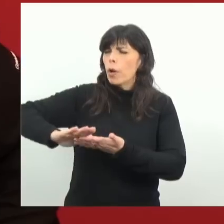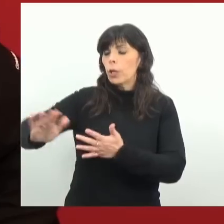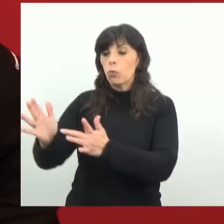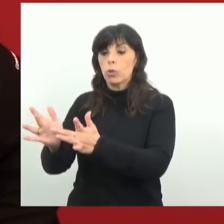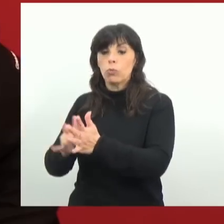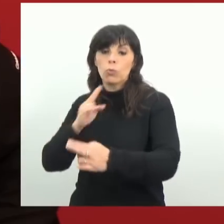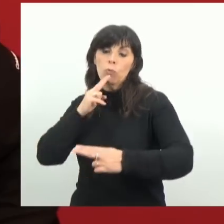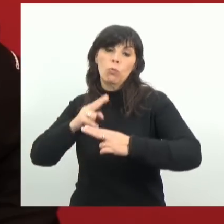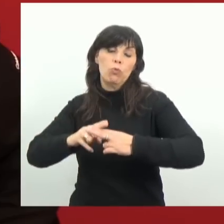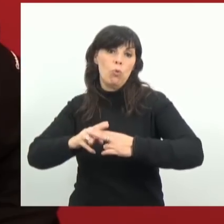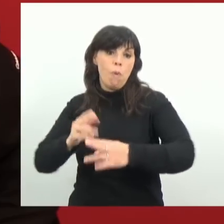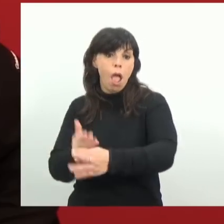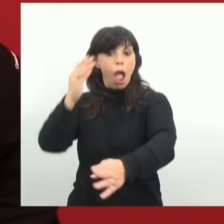eterno,